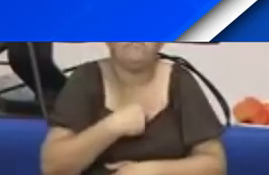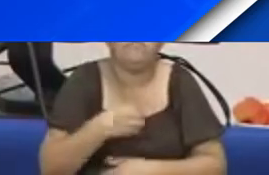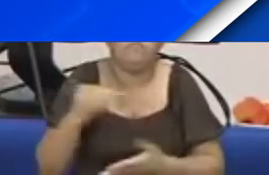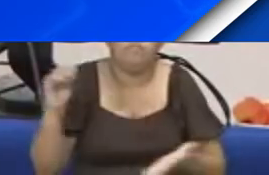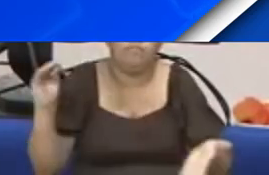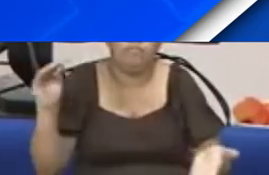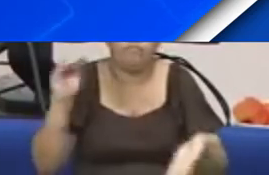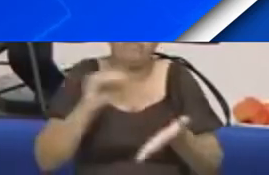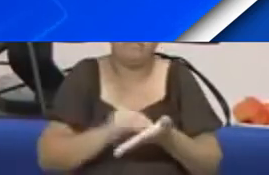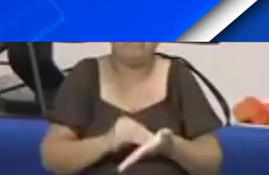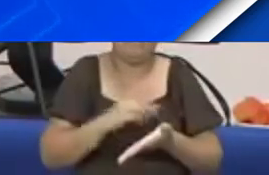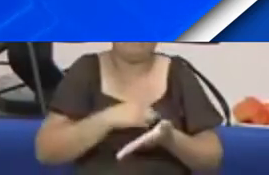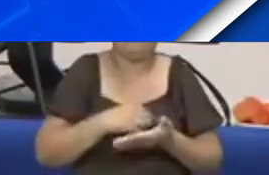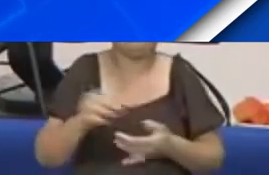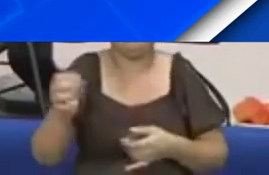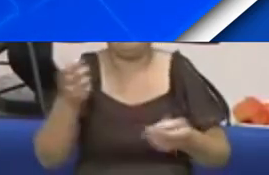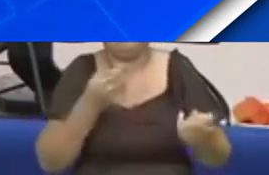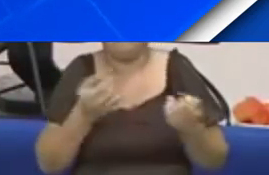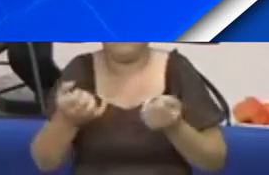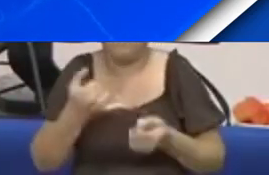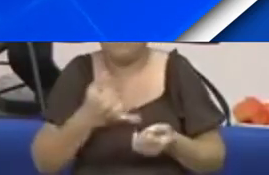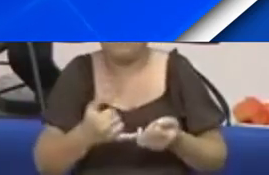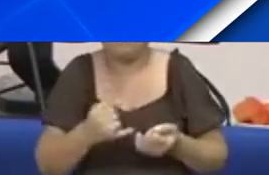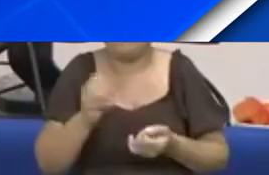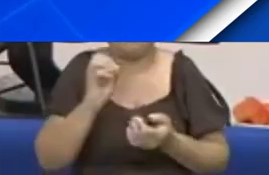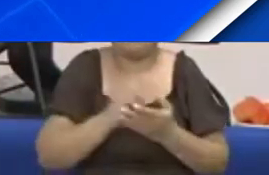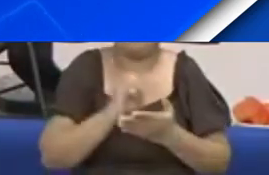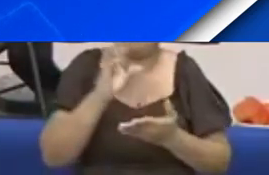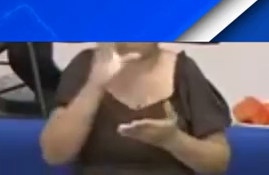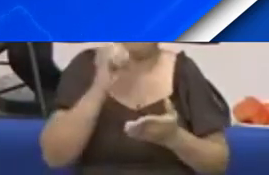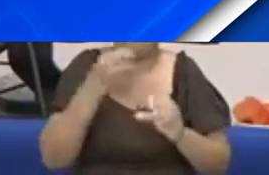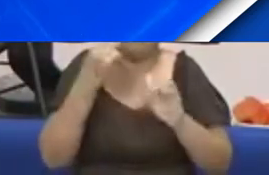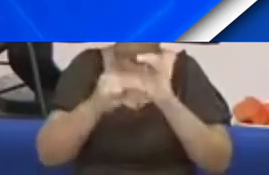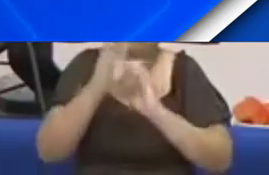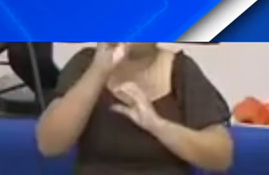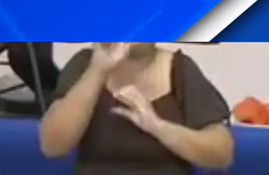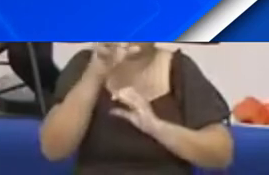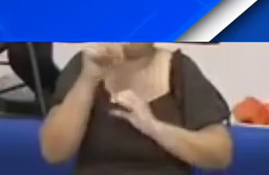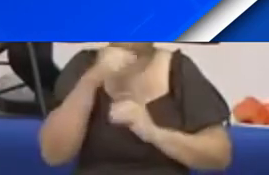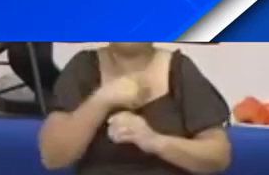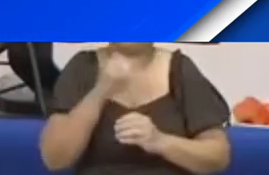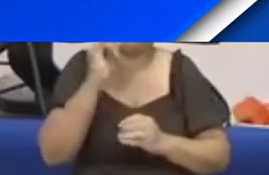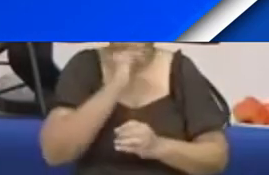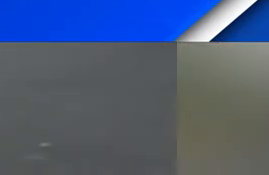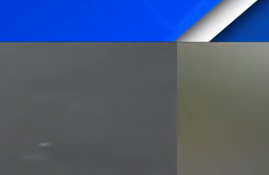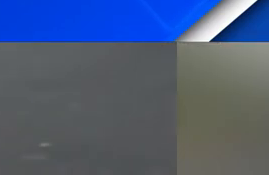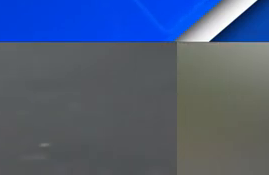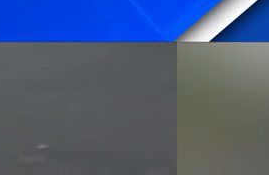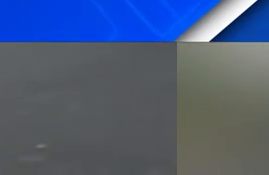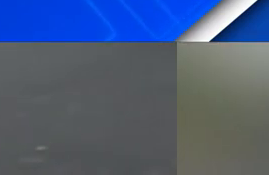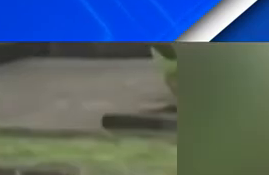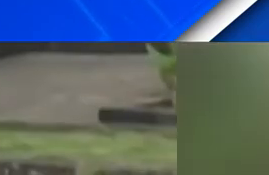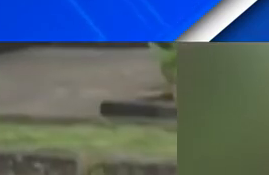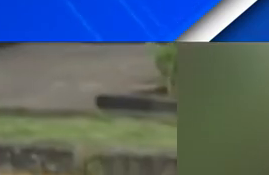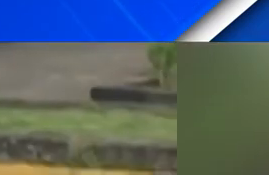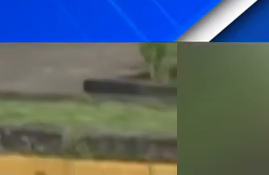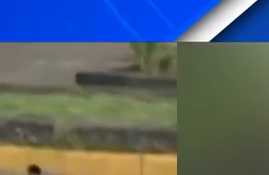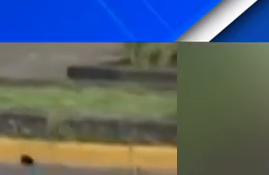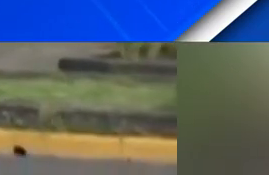Instituto Nicaragüense de Telecomunicaciones y Correo. G. Instituto